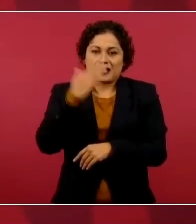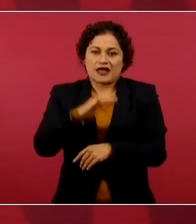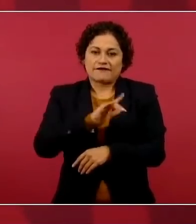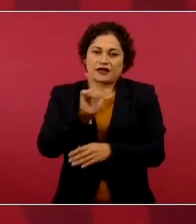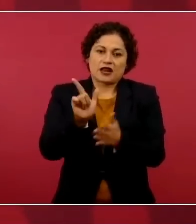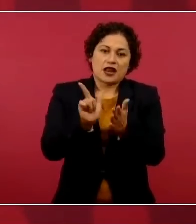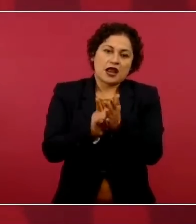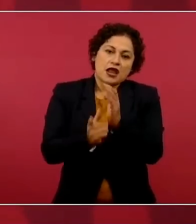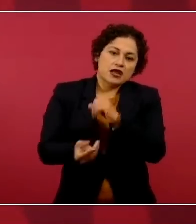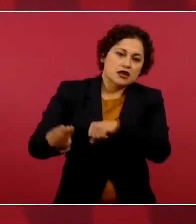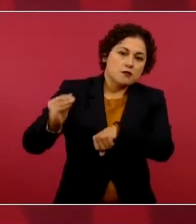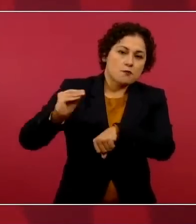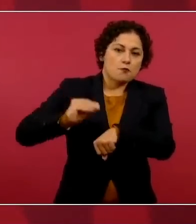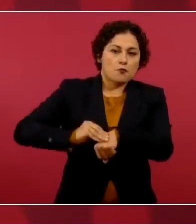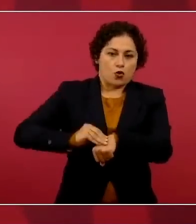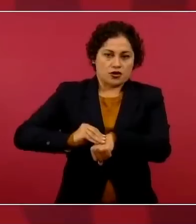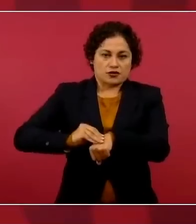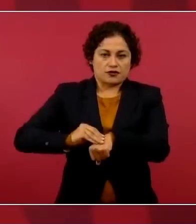nada